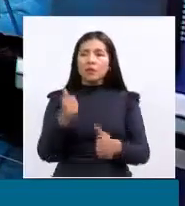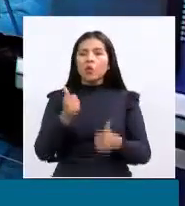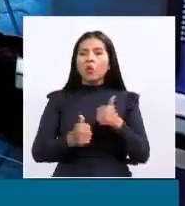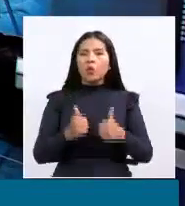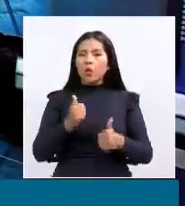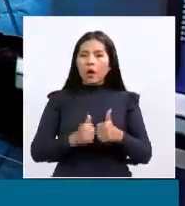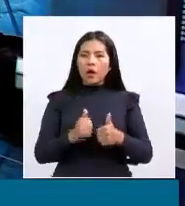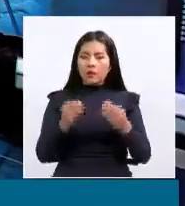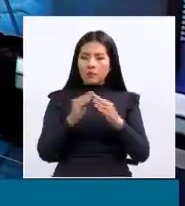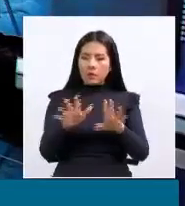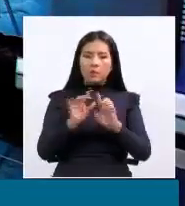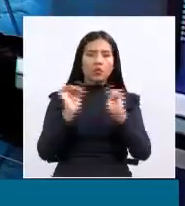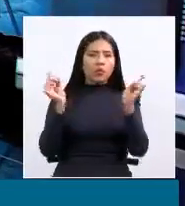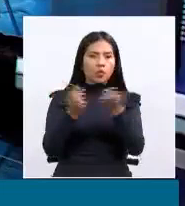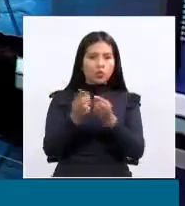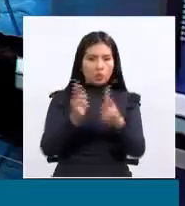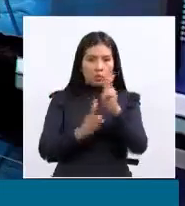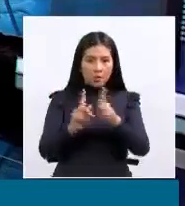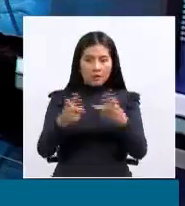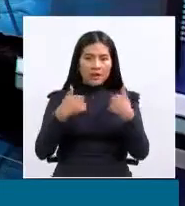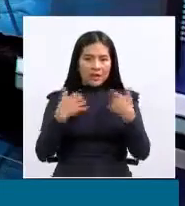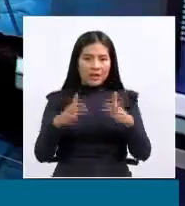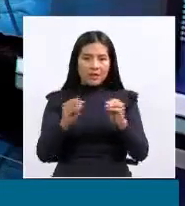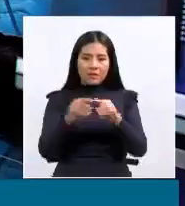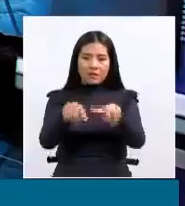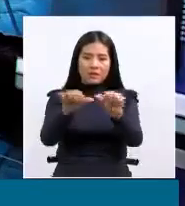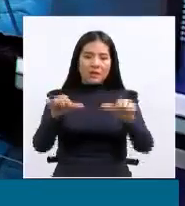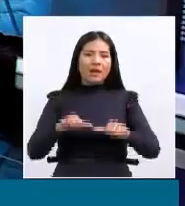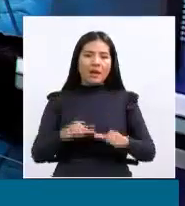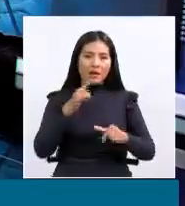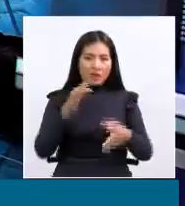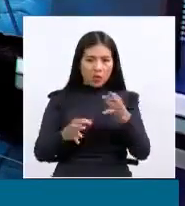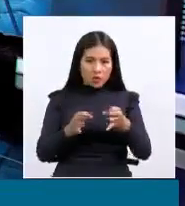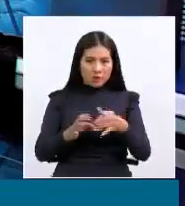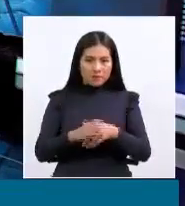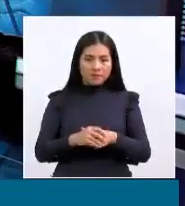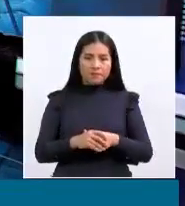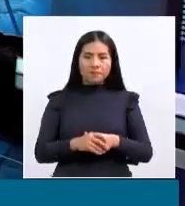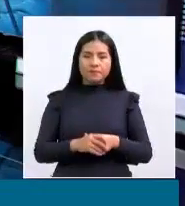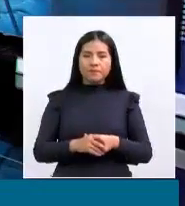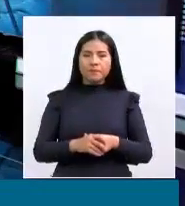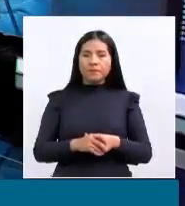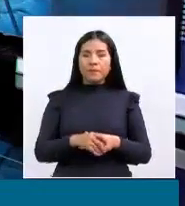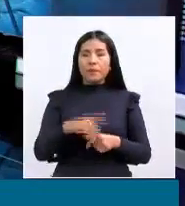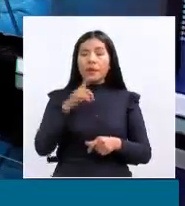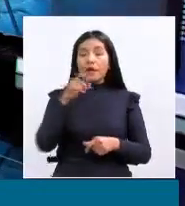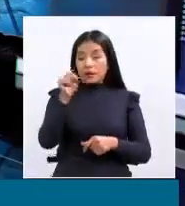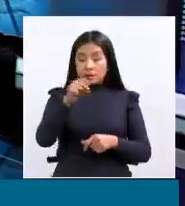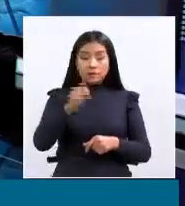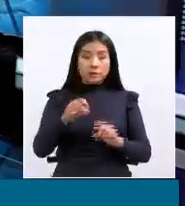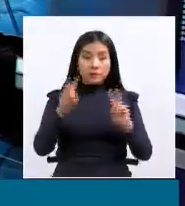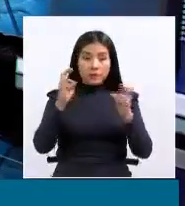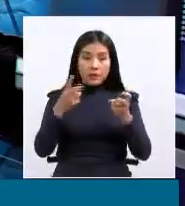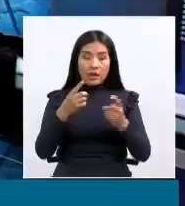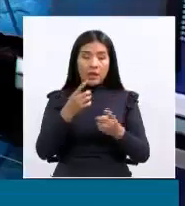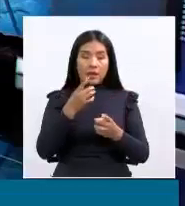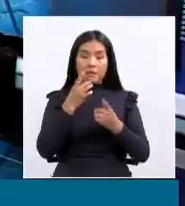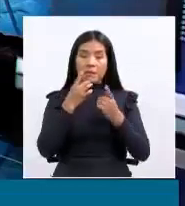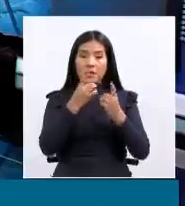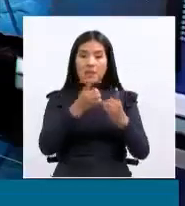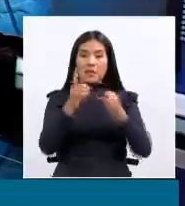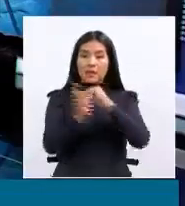repercusiones como Grupo de Puebla tienen en el área jurídica? Bueno, es una sentencia muy